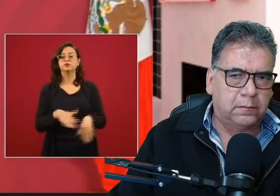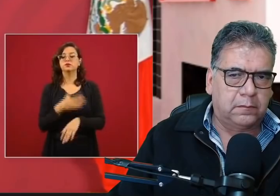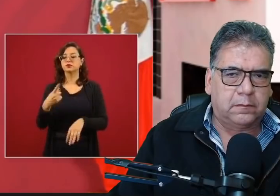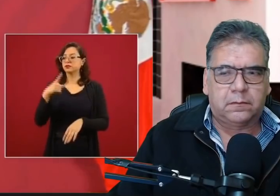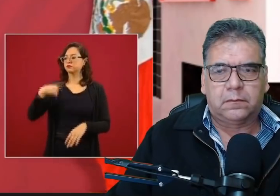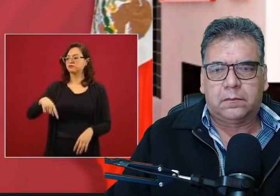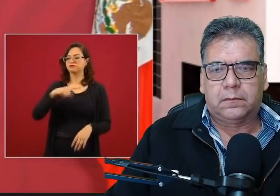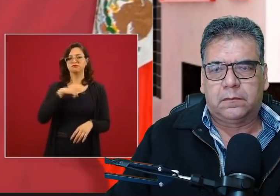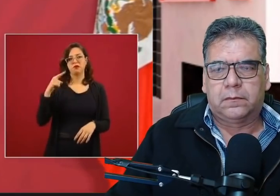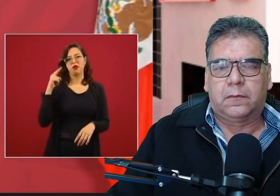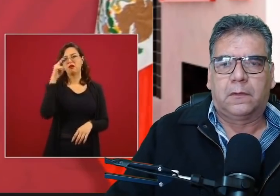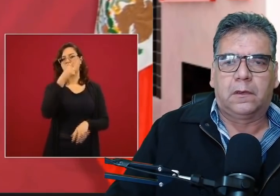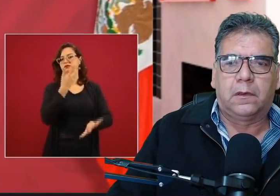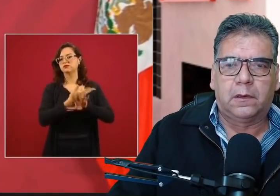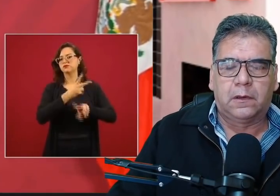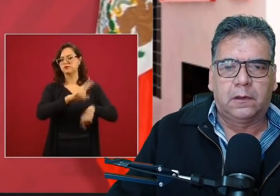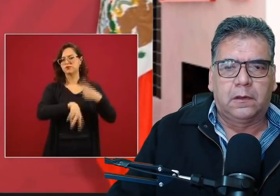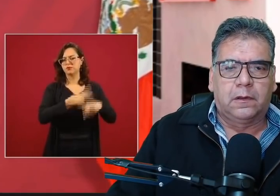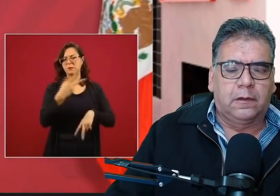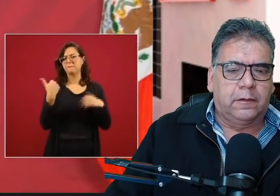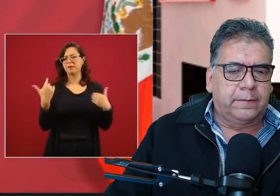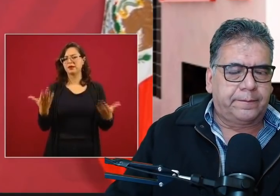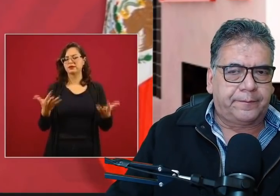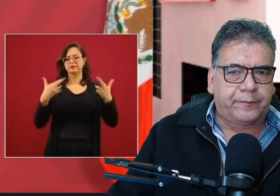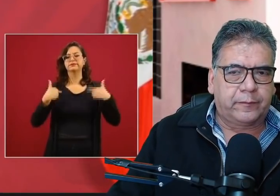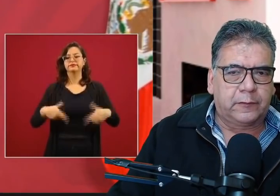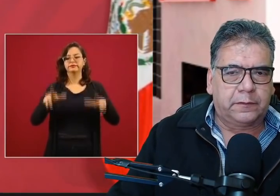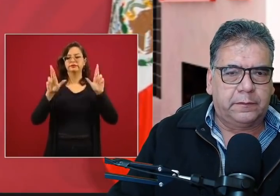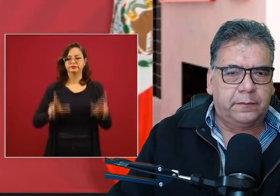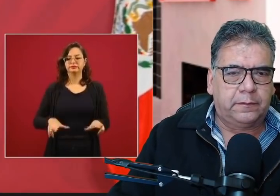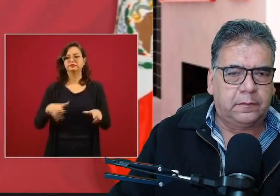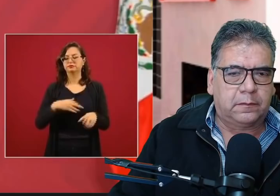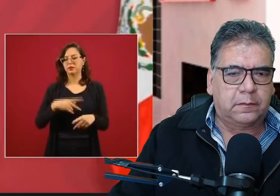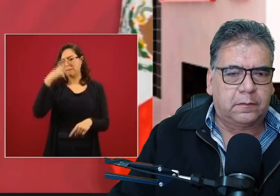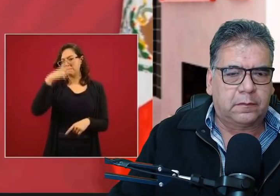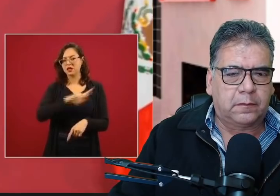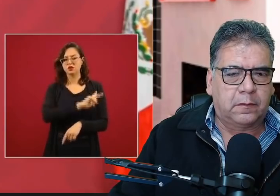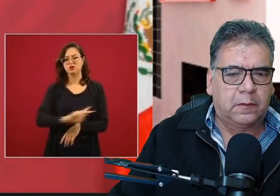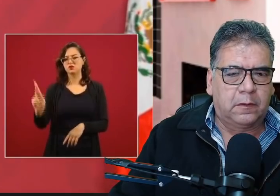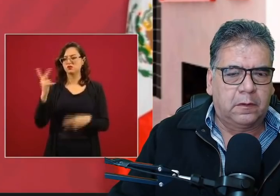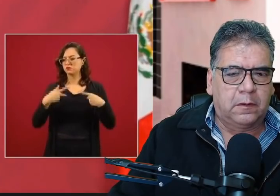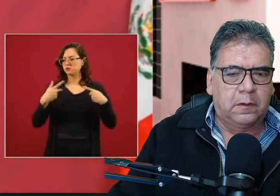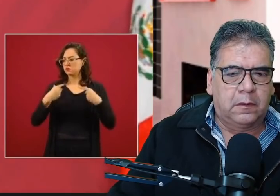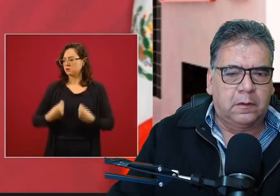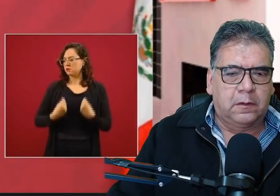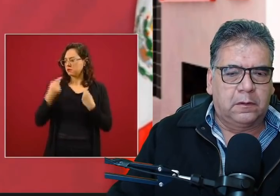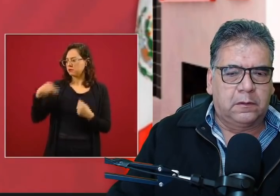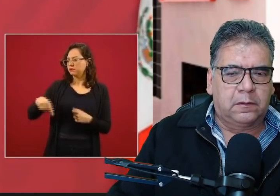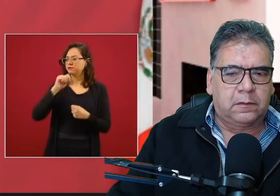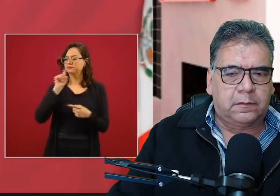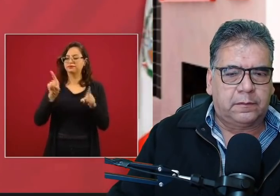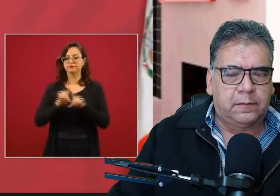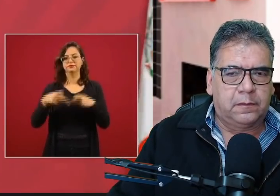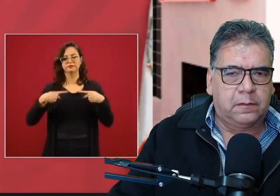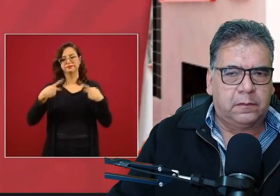a todos los mexicanos, a los que vivimos aquí y a los que se han ido a buscarse la